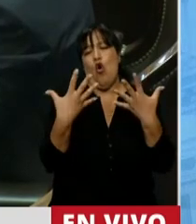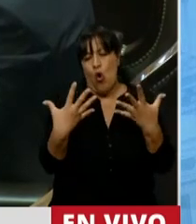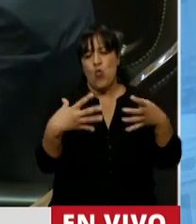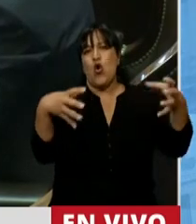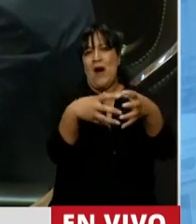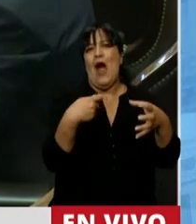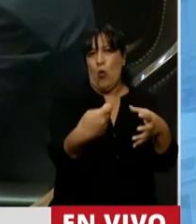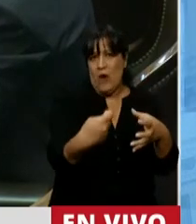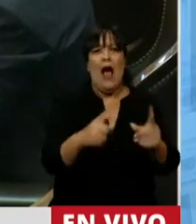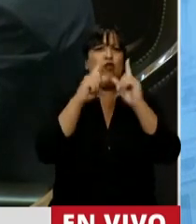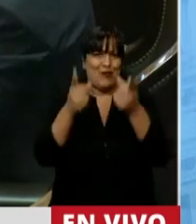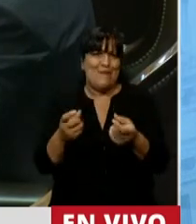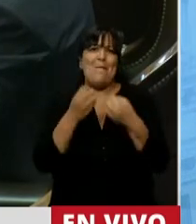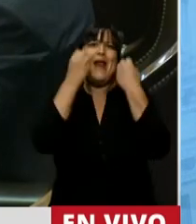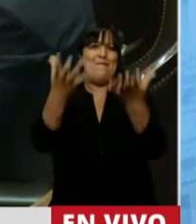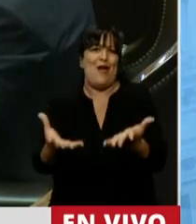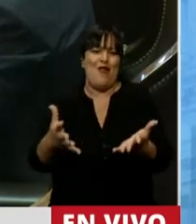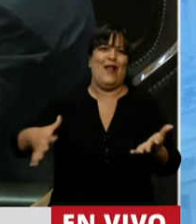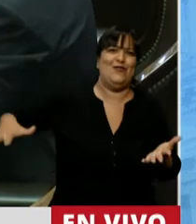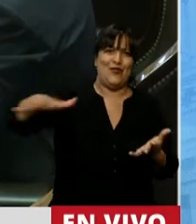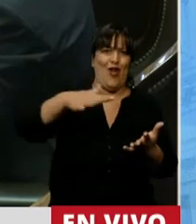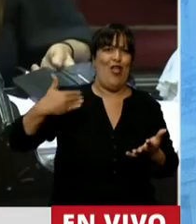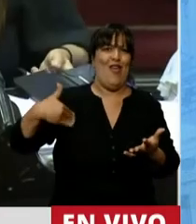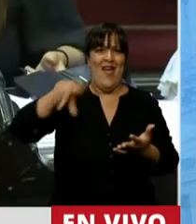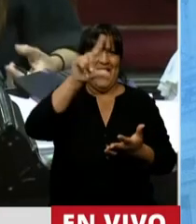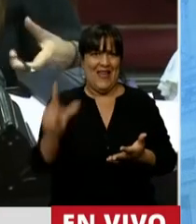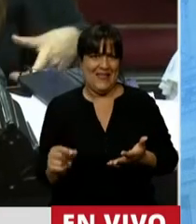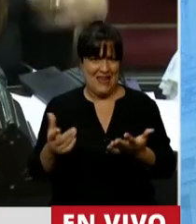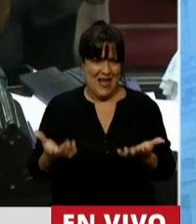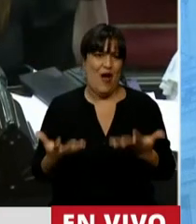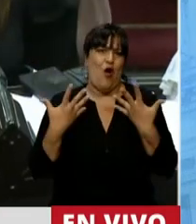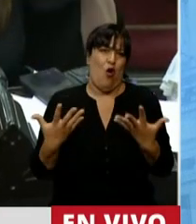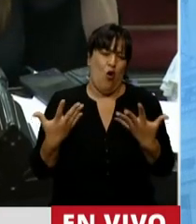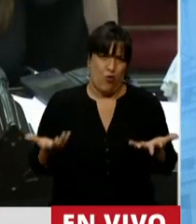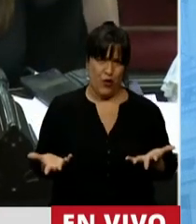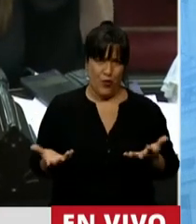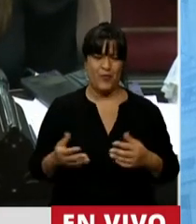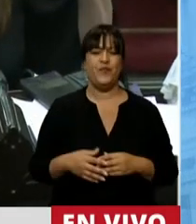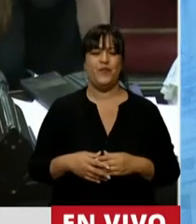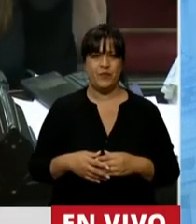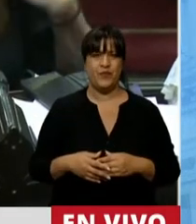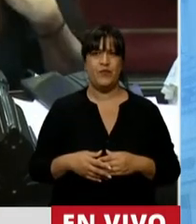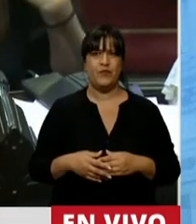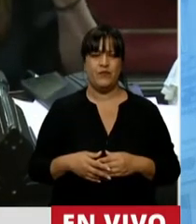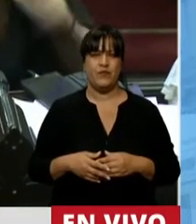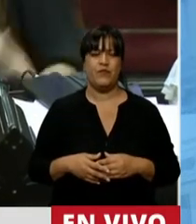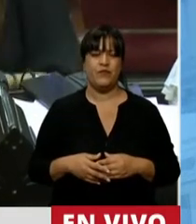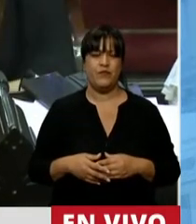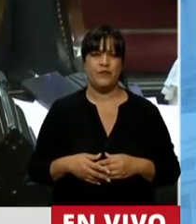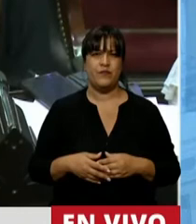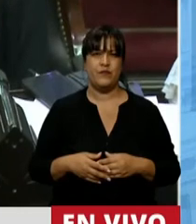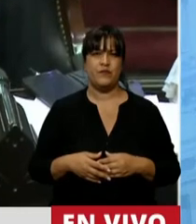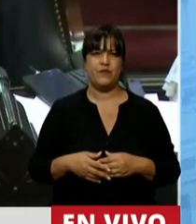supuesto, para todo el resto de los estamentos que hacen y conforman el quehacer